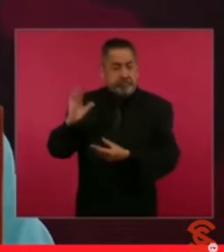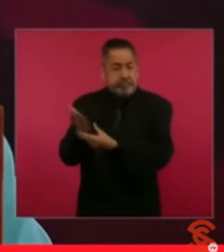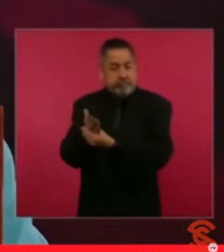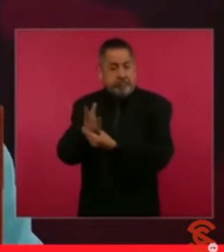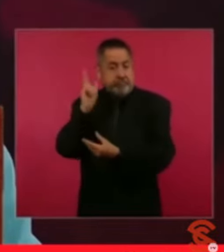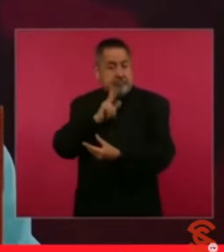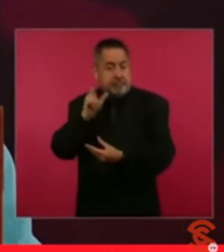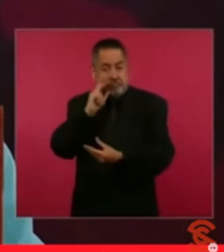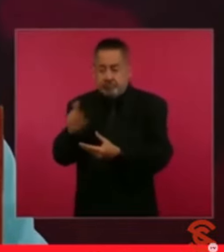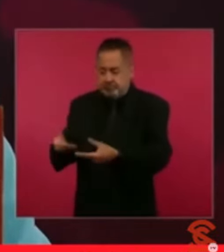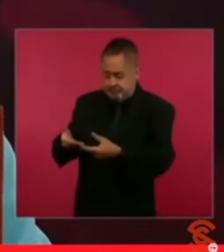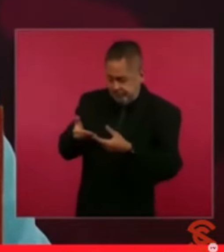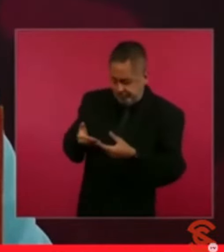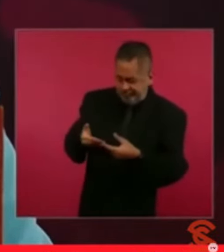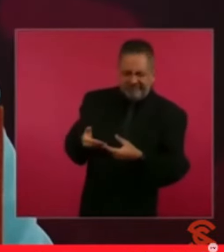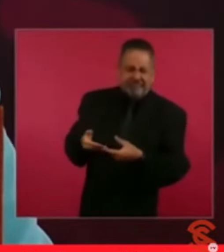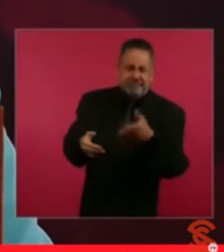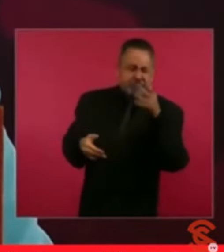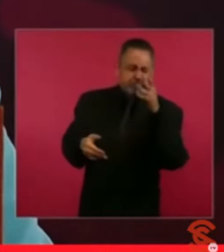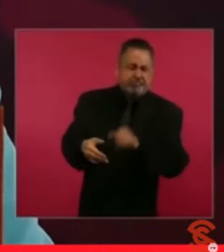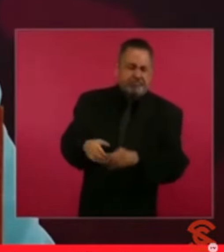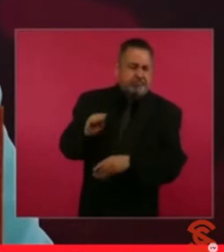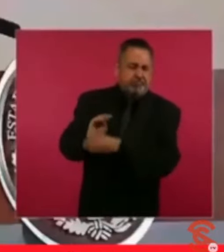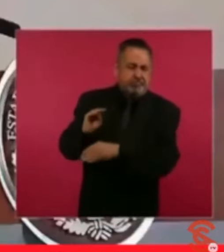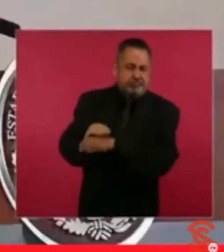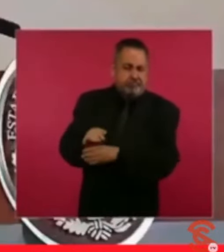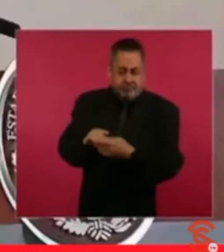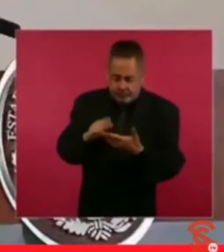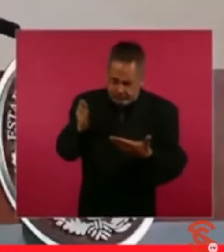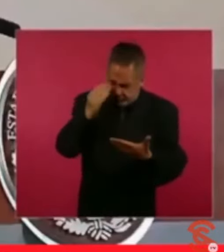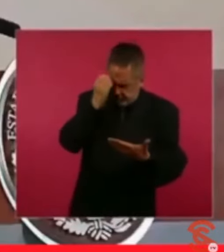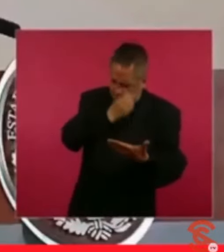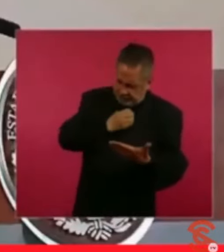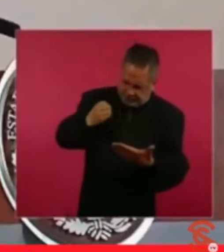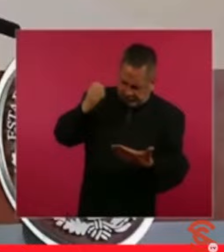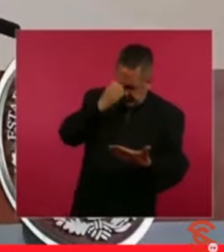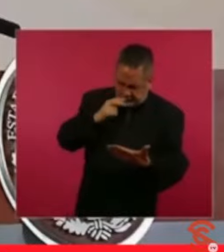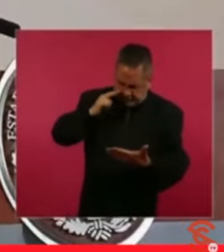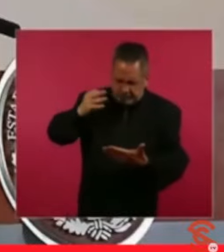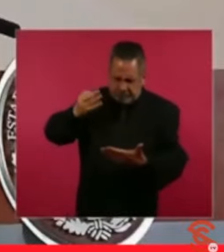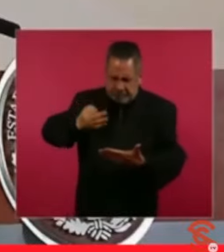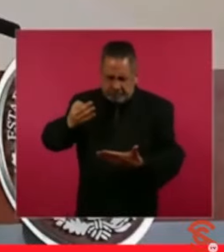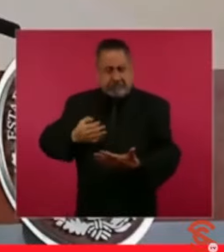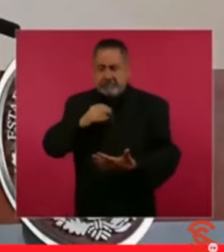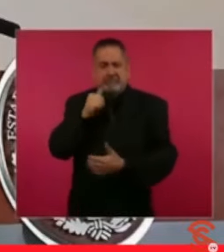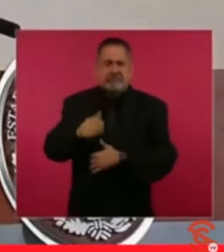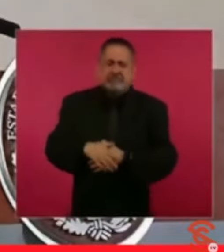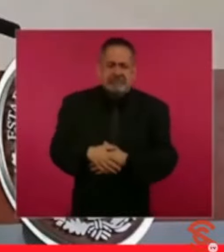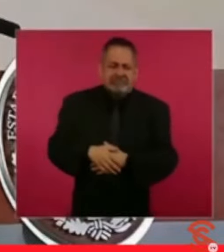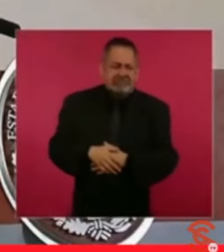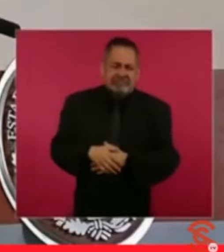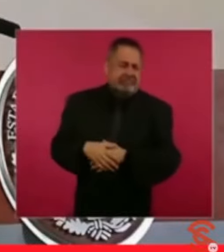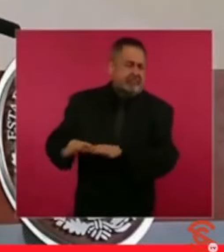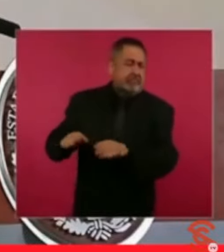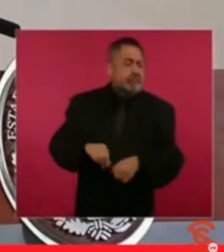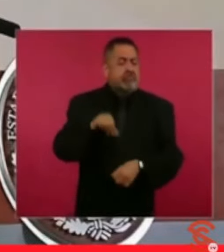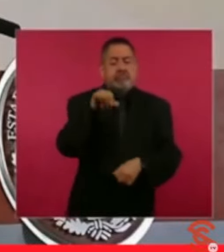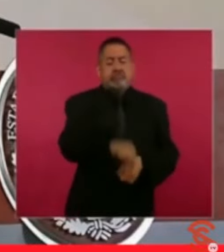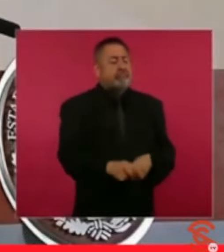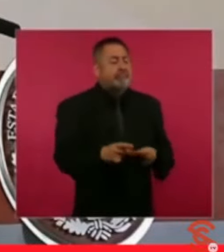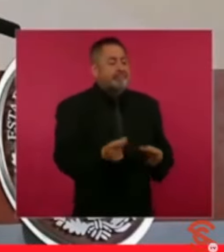la Fiscalía, no las valoró adecuadamente, no dio tiempo suficiente a